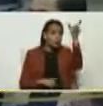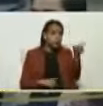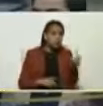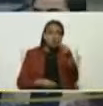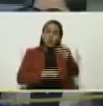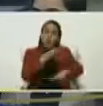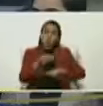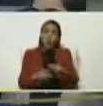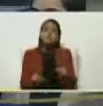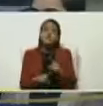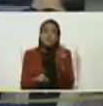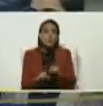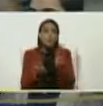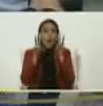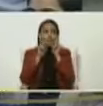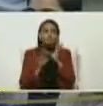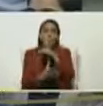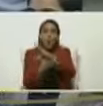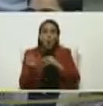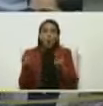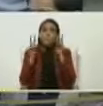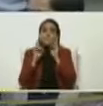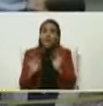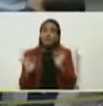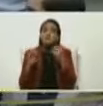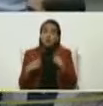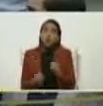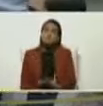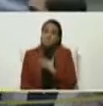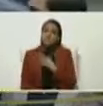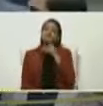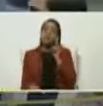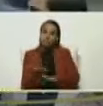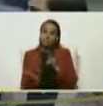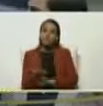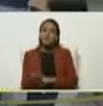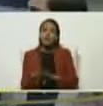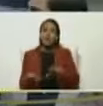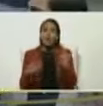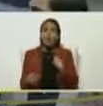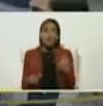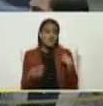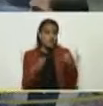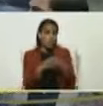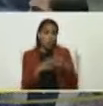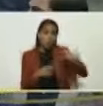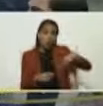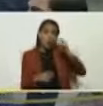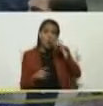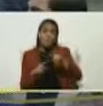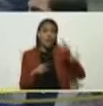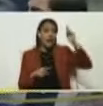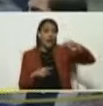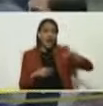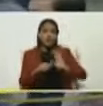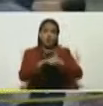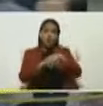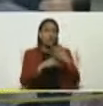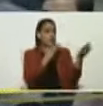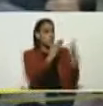Así que han hecho un trabajo que a mí me impresiona. Cuando el compañero Héctor Rodríguez, líder del Movimiento